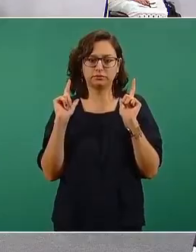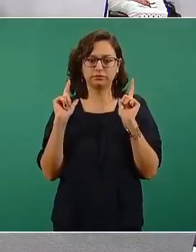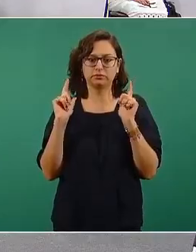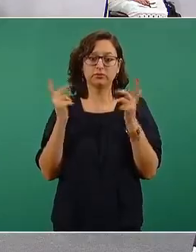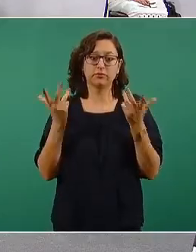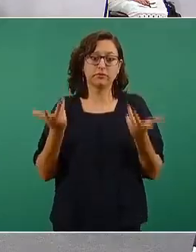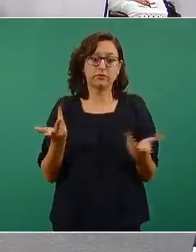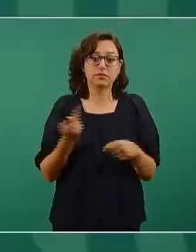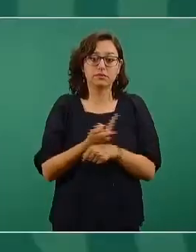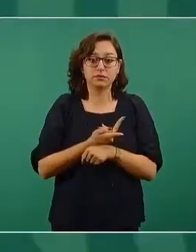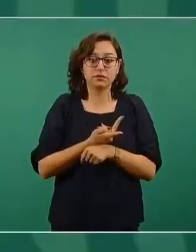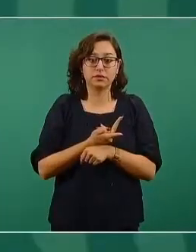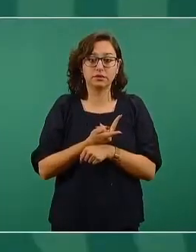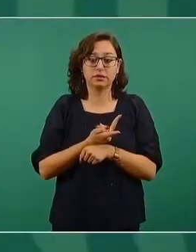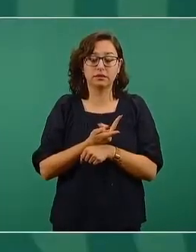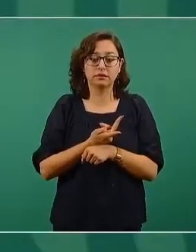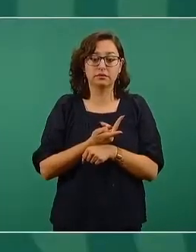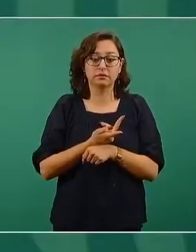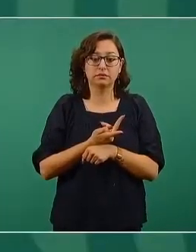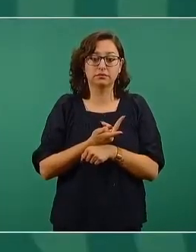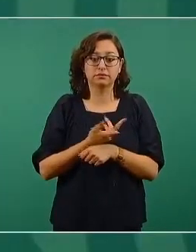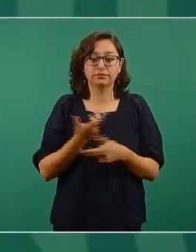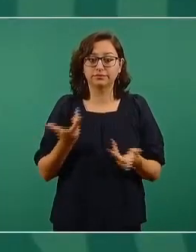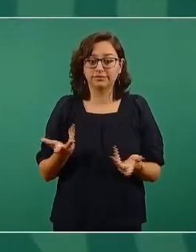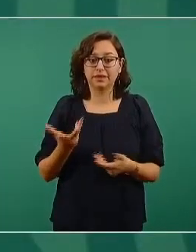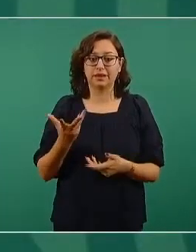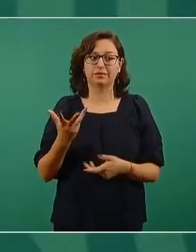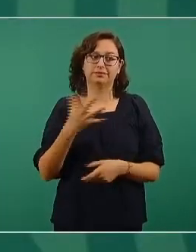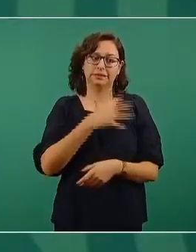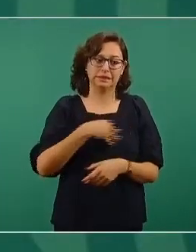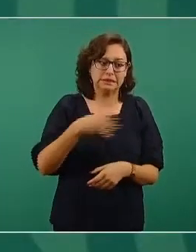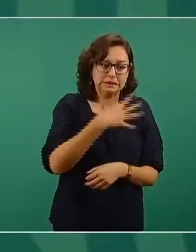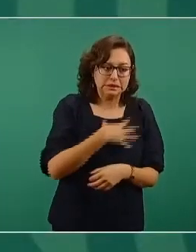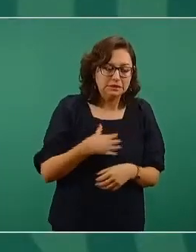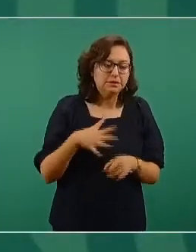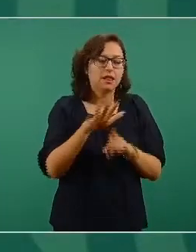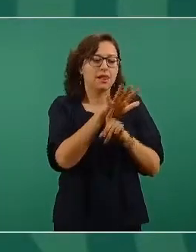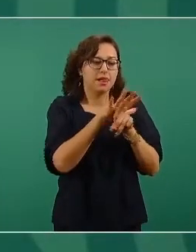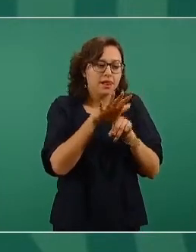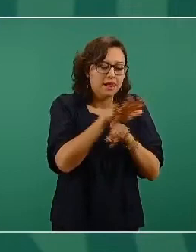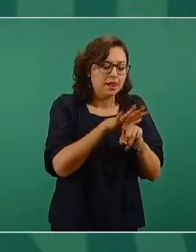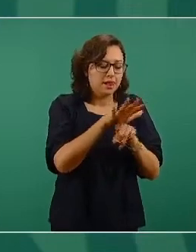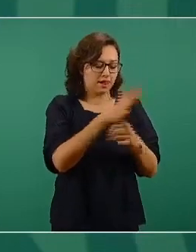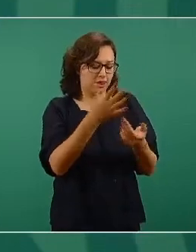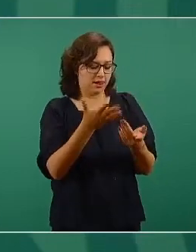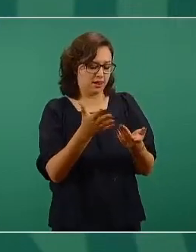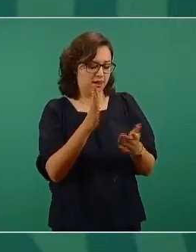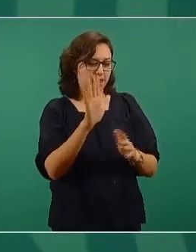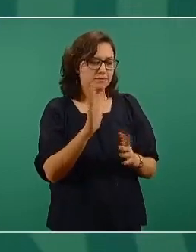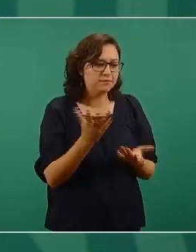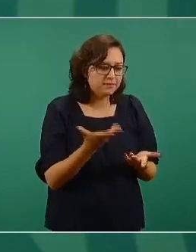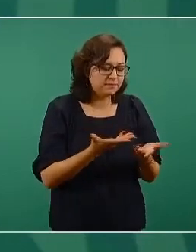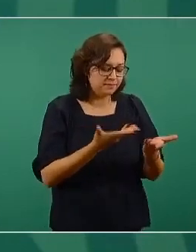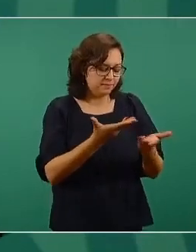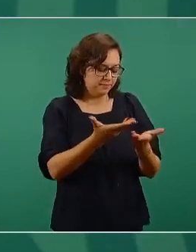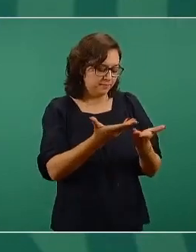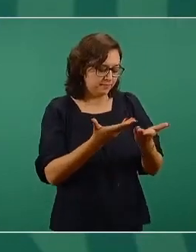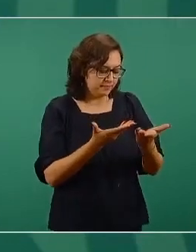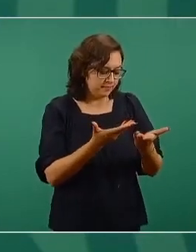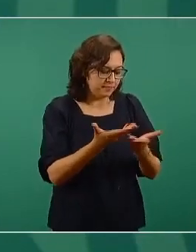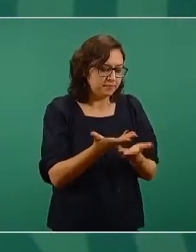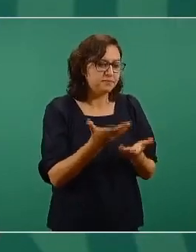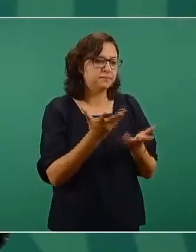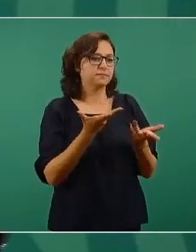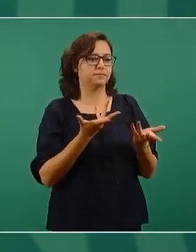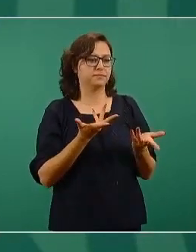a veces los hijos los convencen, a los adultos, o ya se dieron cuenta